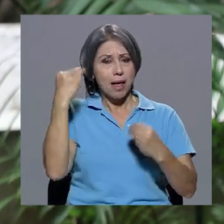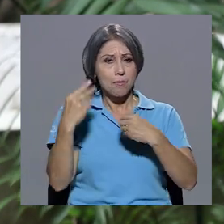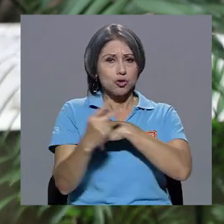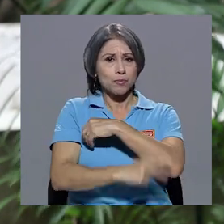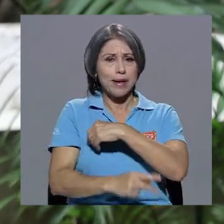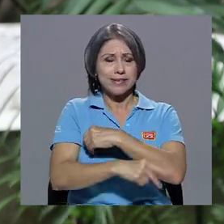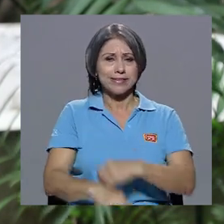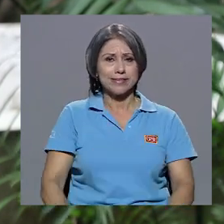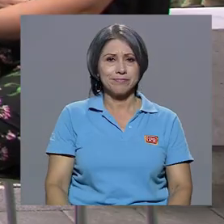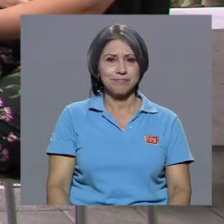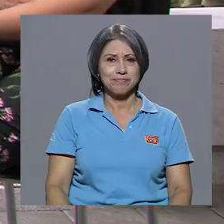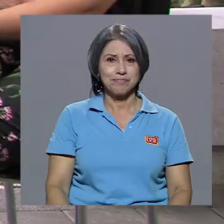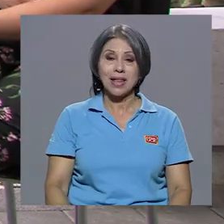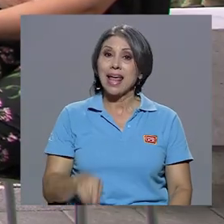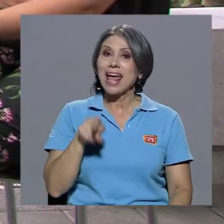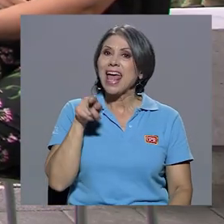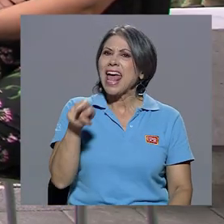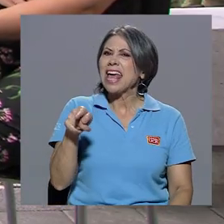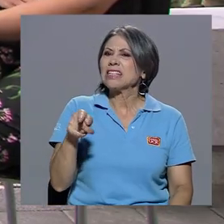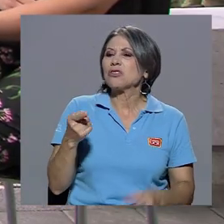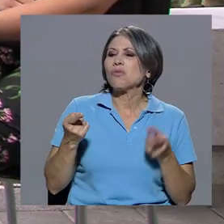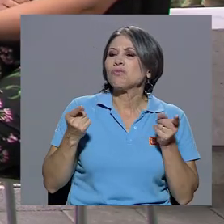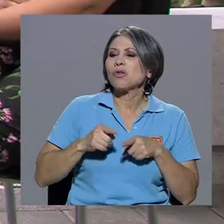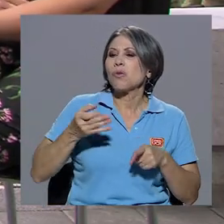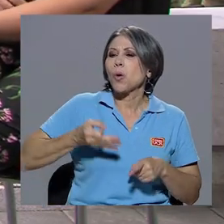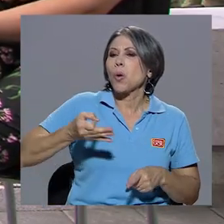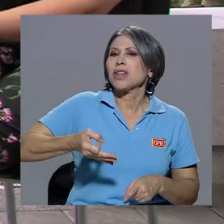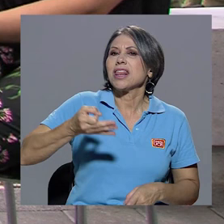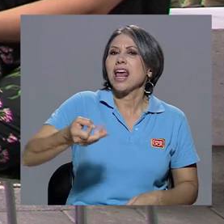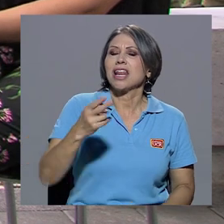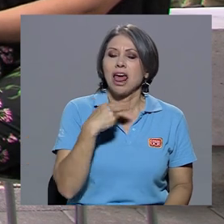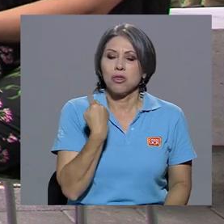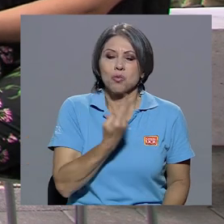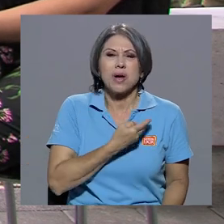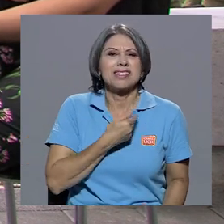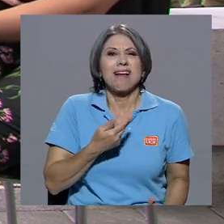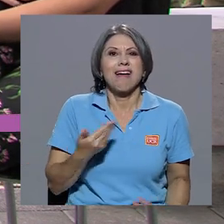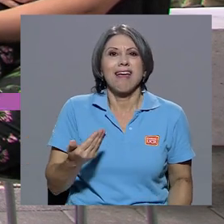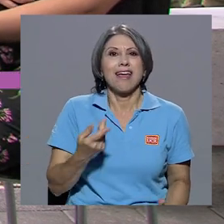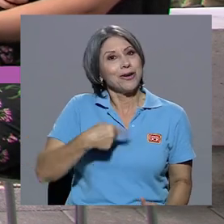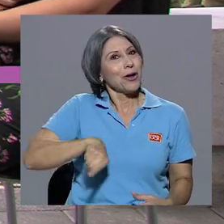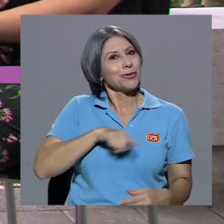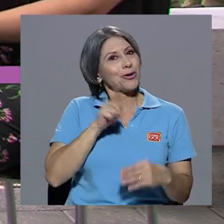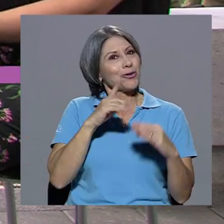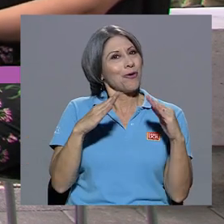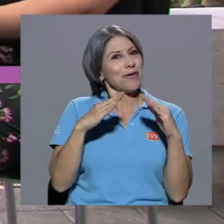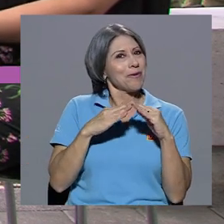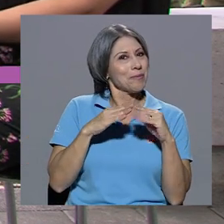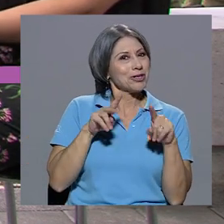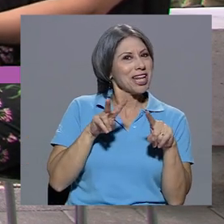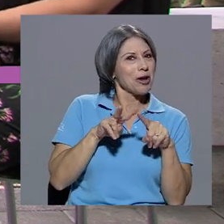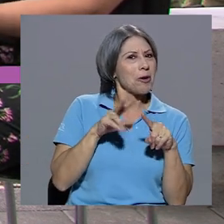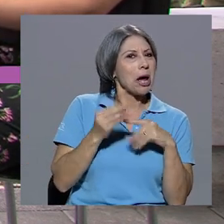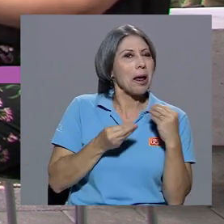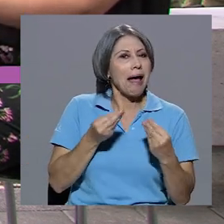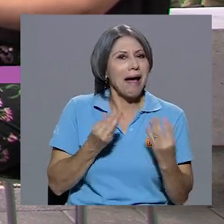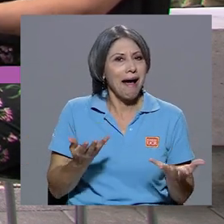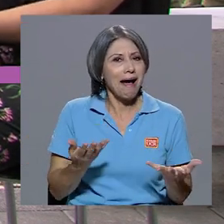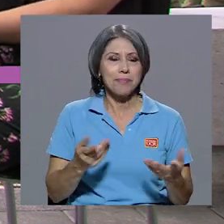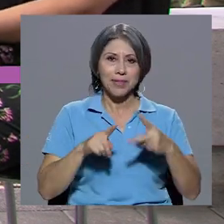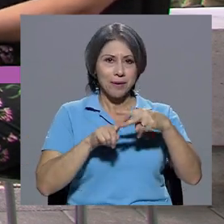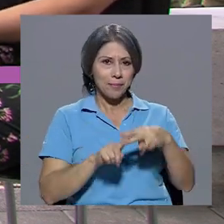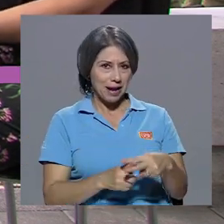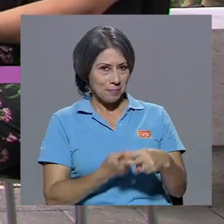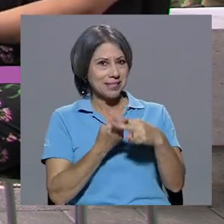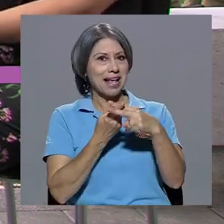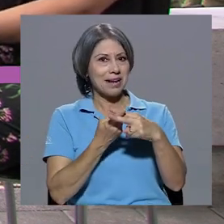bueno, ¿cómo traducir esto en la cotidianidad nuestra? Digo, los que no vivimos en Nicoya. Bueno, para